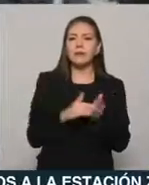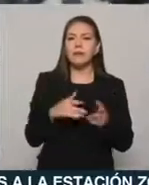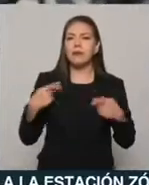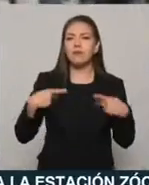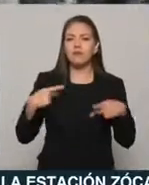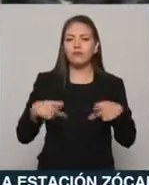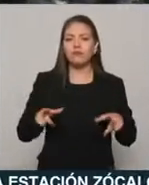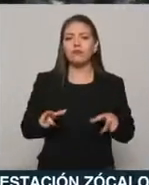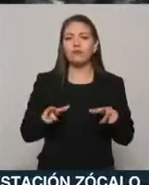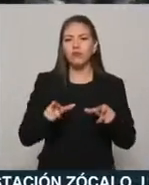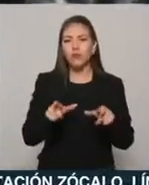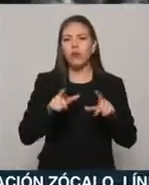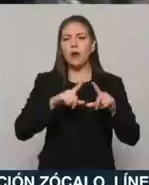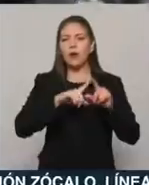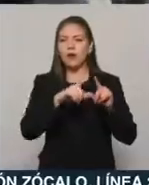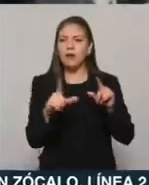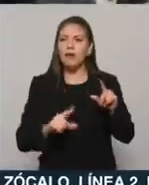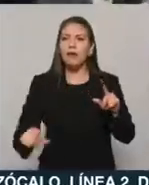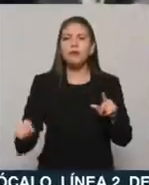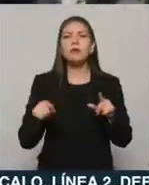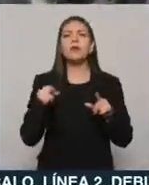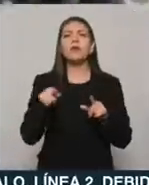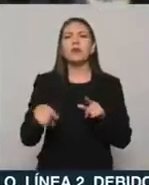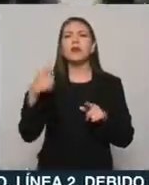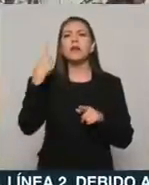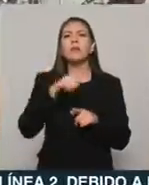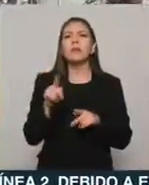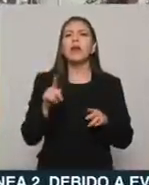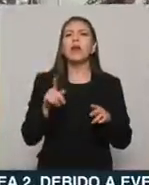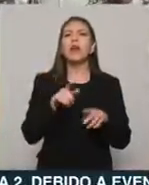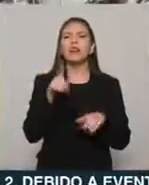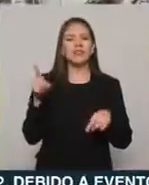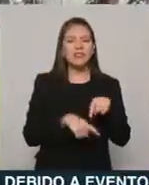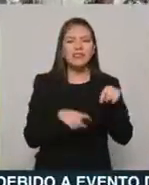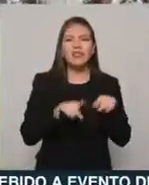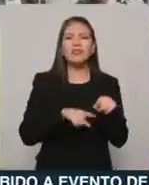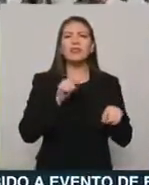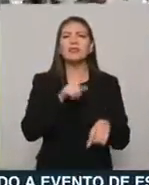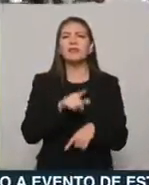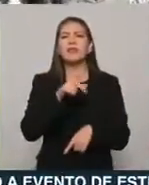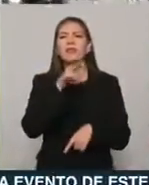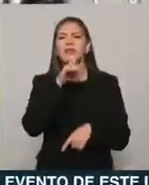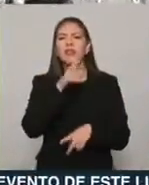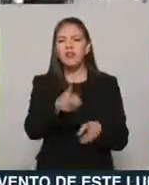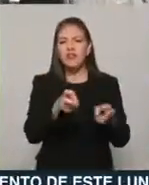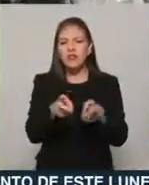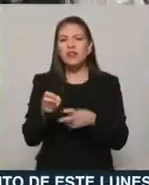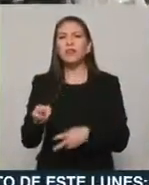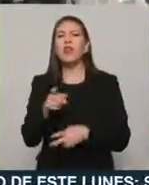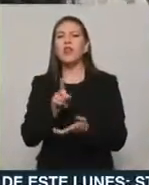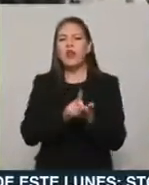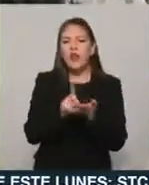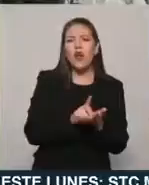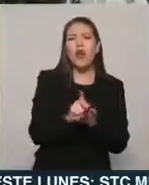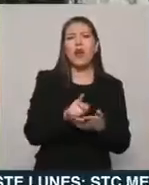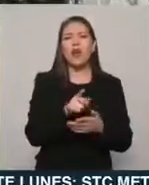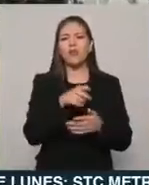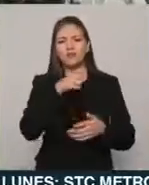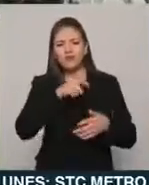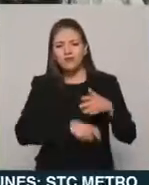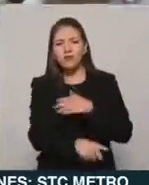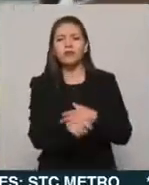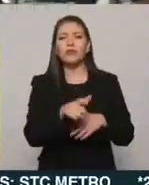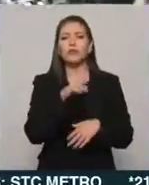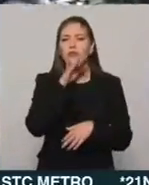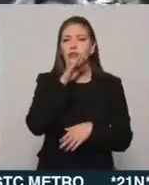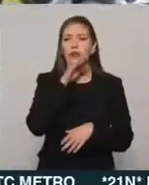a realizar operativos especiales para combatir el narcotráfico y los delitos de alto impacto en 8 alcaldías que registran mayor incidencia